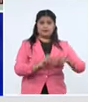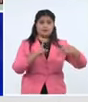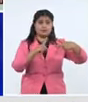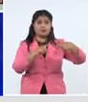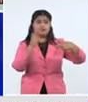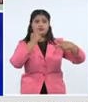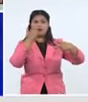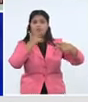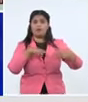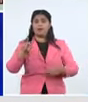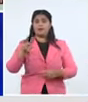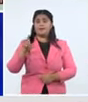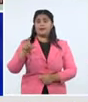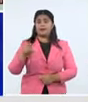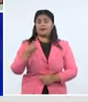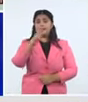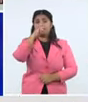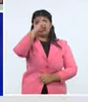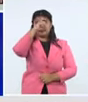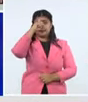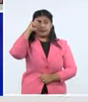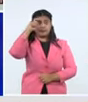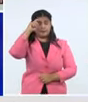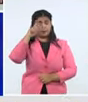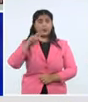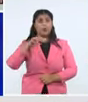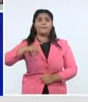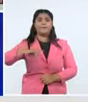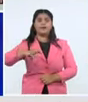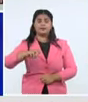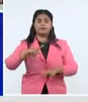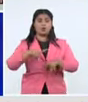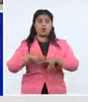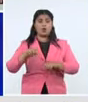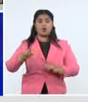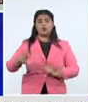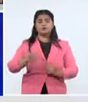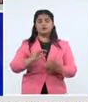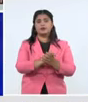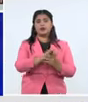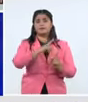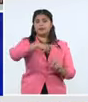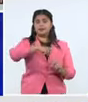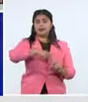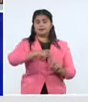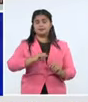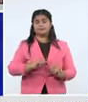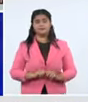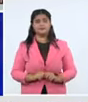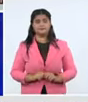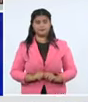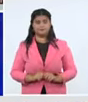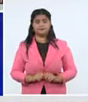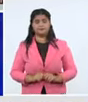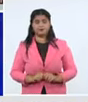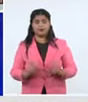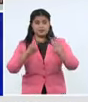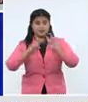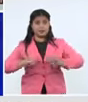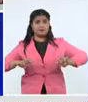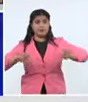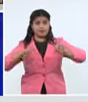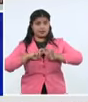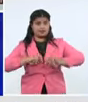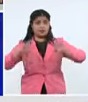Villa Clara, Santi Espíritus, Pinar del Río, Holguín, Matanza. En definitiva, se procesaron de todos